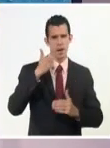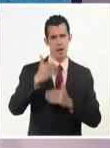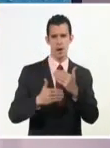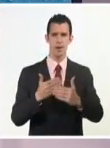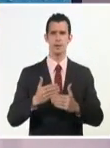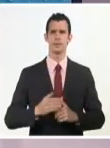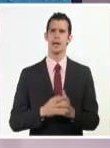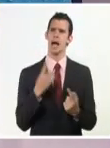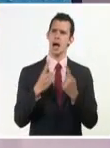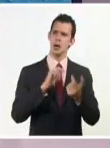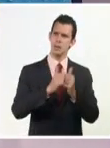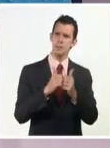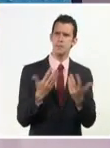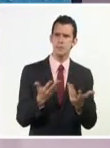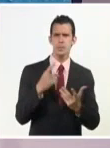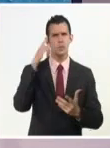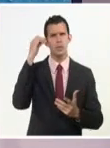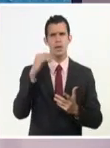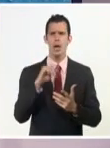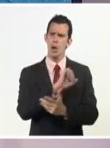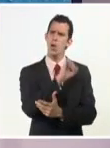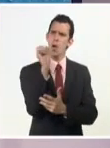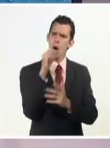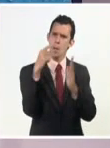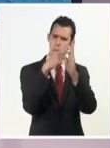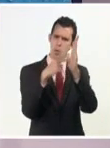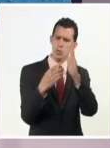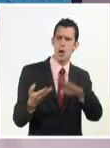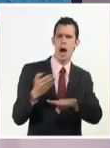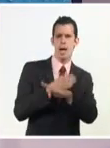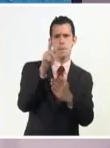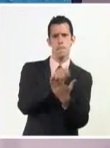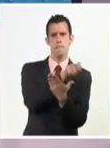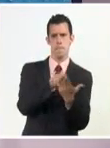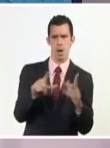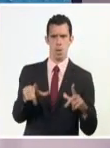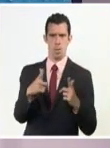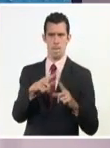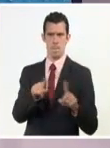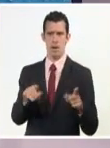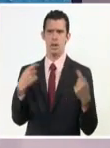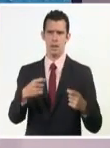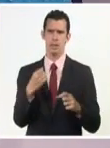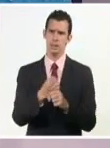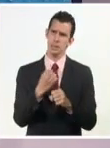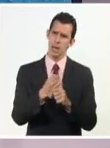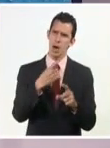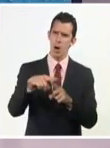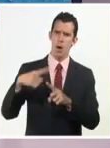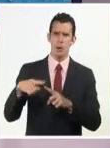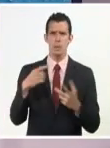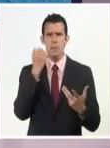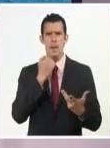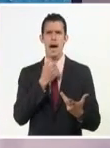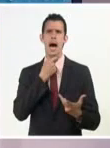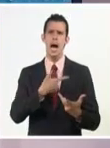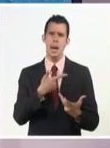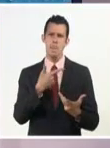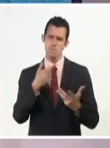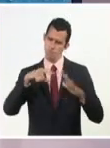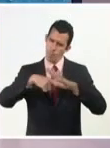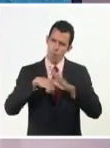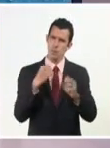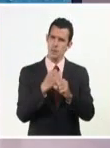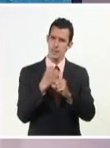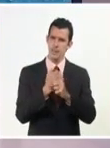que lograron sus objetivos previos deben seguir trabajando intensamente, como es el caso de la natación. El comisionado